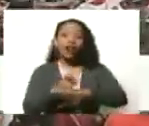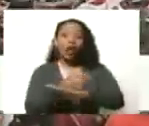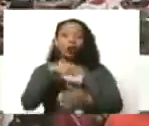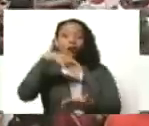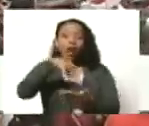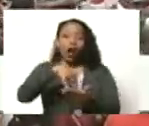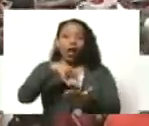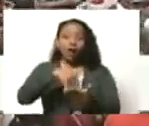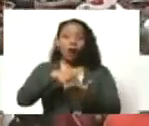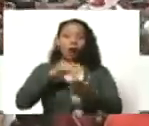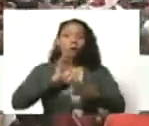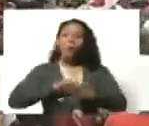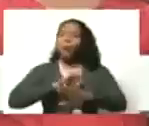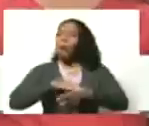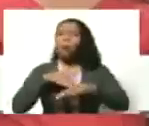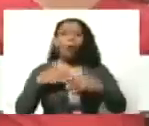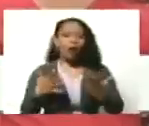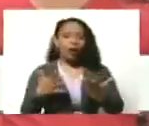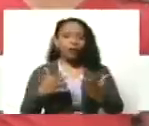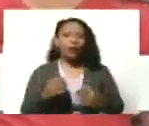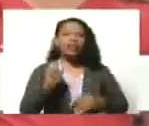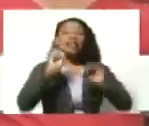qué? Porque más del